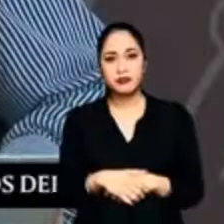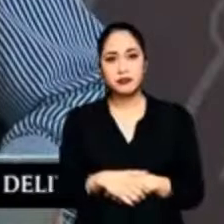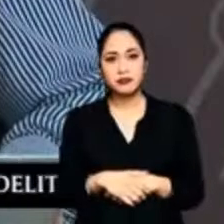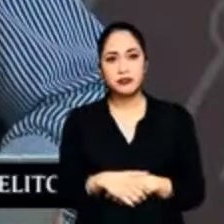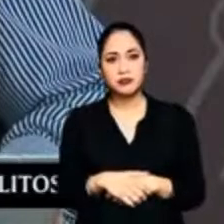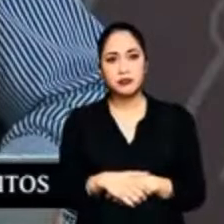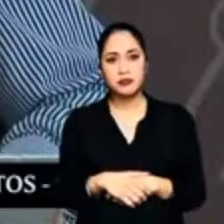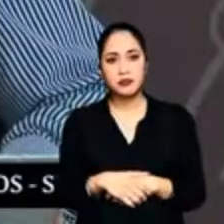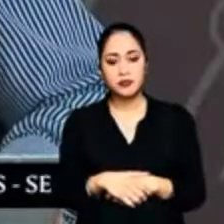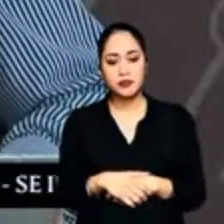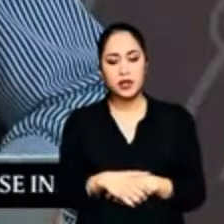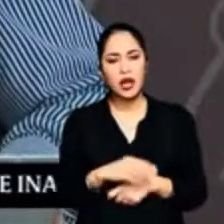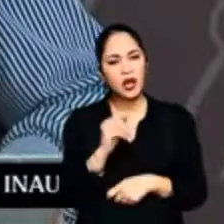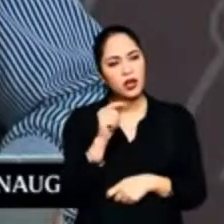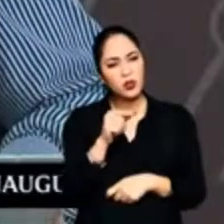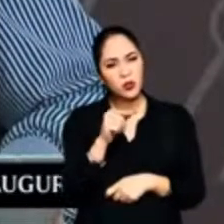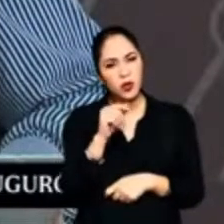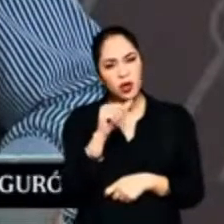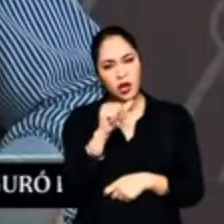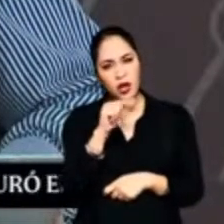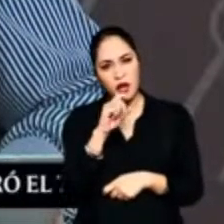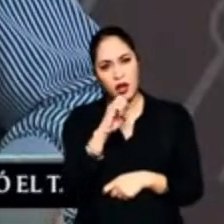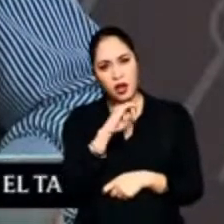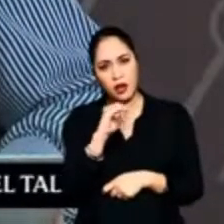A ver, Alejandro, me preguntaste eso, ¿verdad? ¿Qué más?